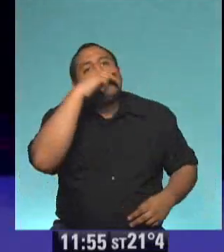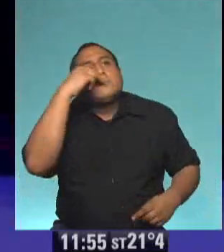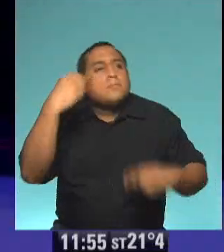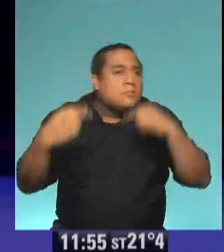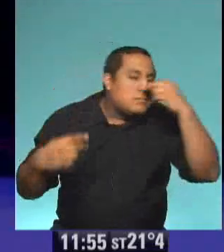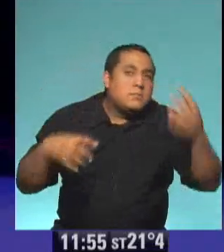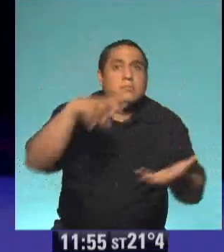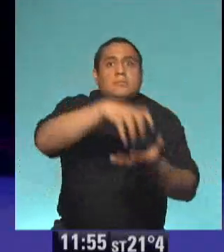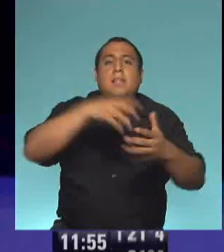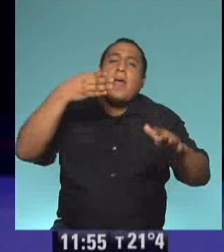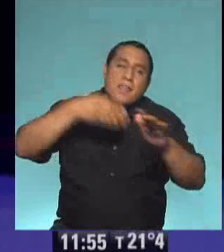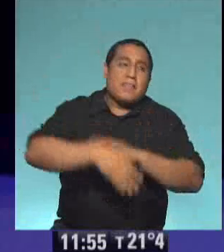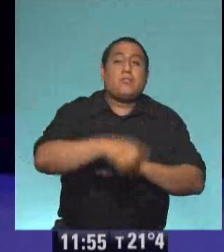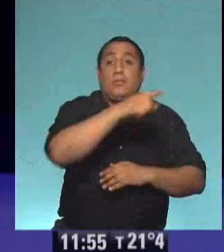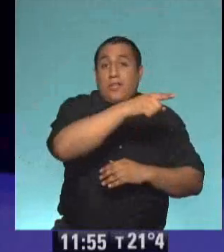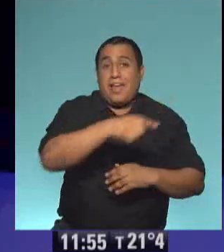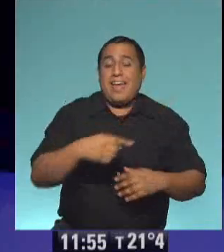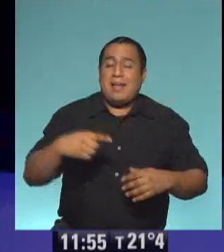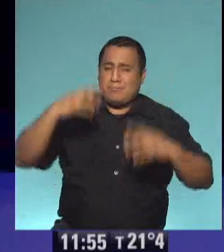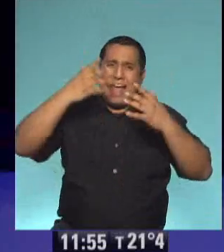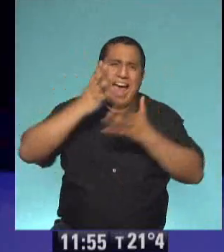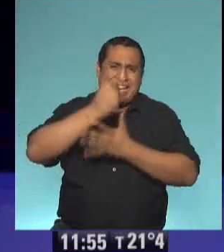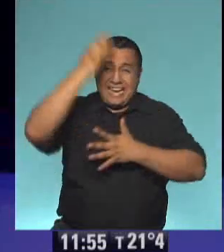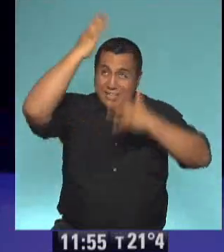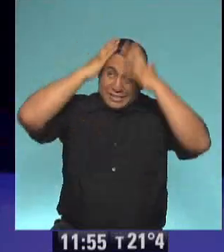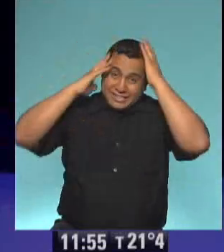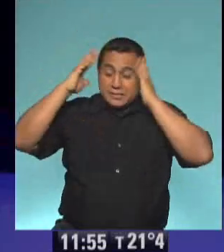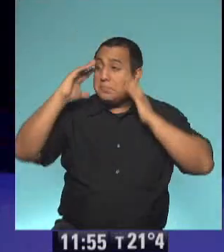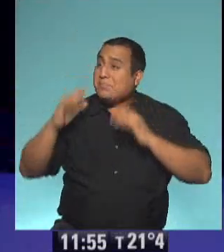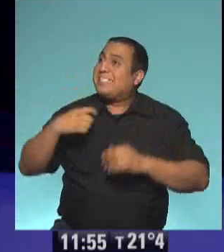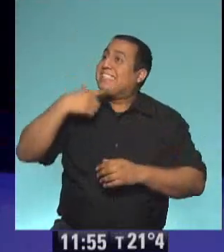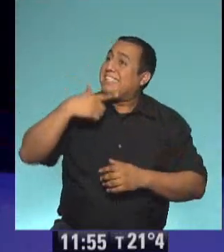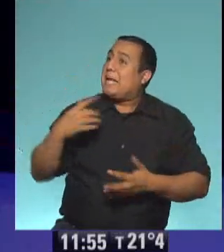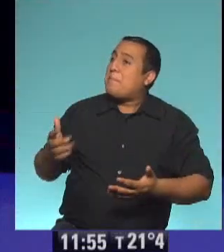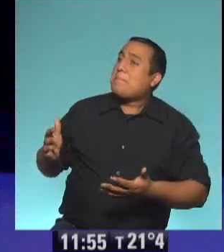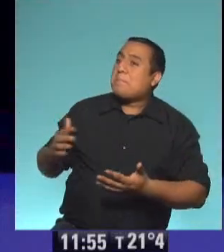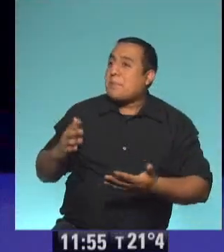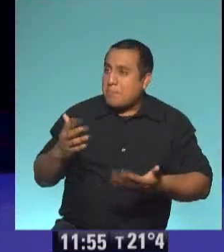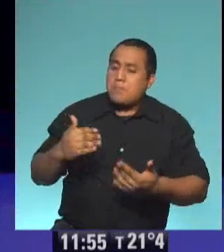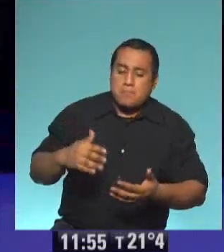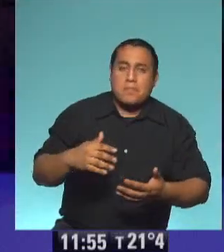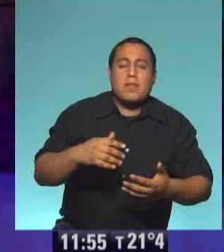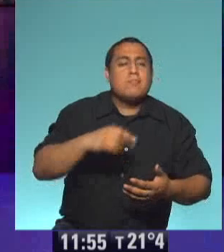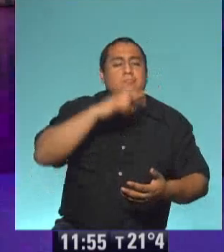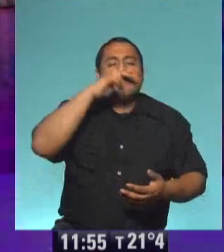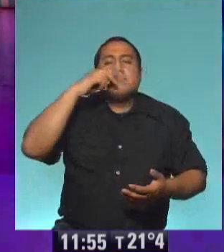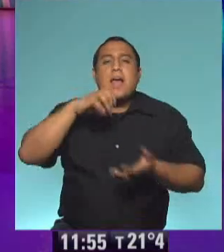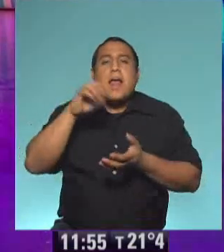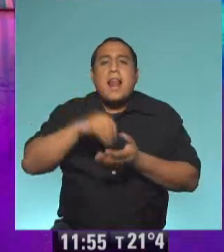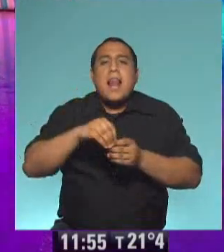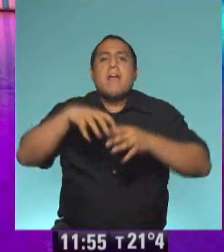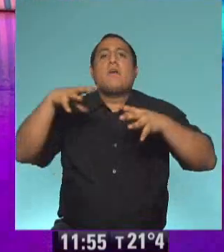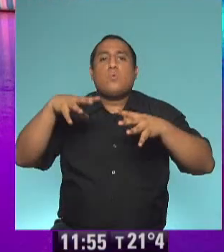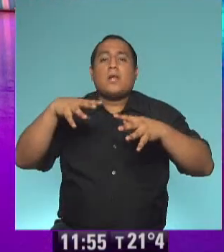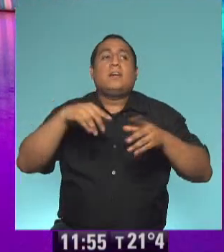panadería, donde el rulo, cubierto de harina y muy sonriente, nos esperaba en medio de sus milonguitas con olor a levadura fresca, seguro